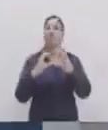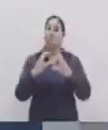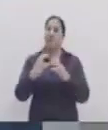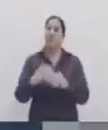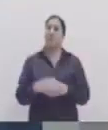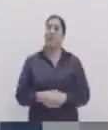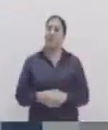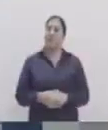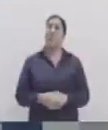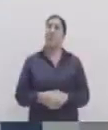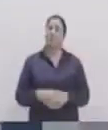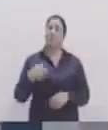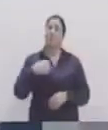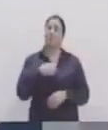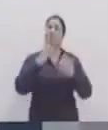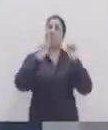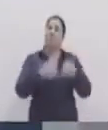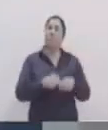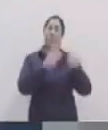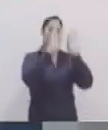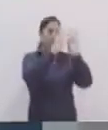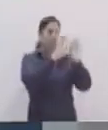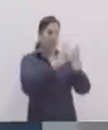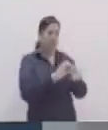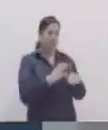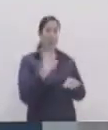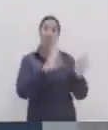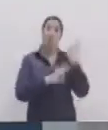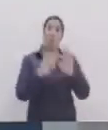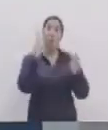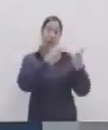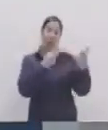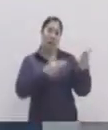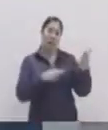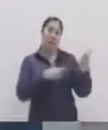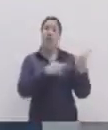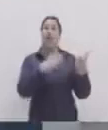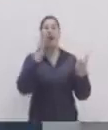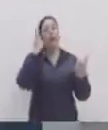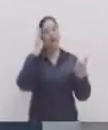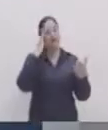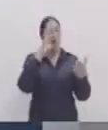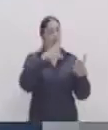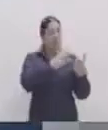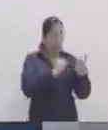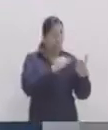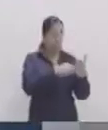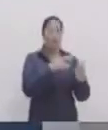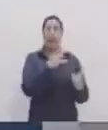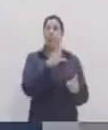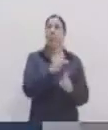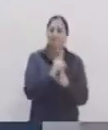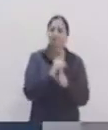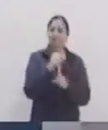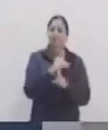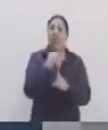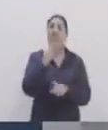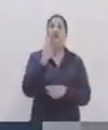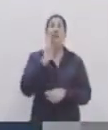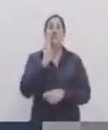¿verdad? Al momento de nosotros redactar o también de leer para poder ir clasificando ese verbo y ese verboide que puede marcar la